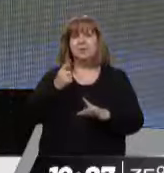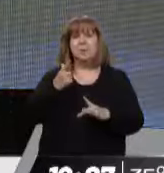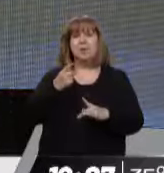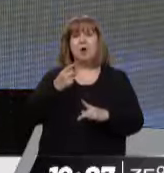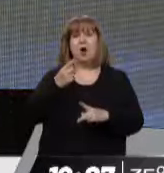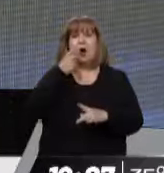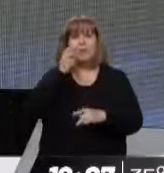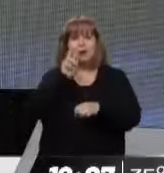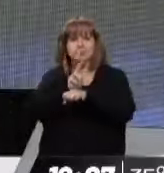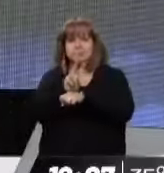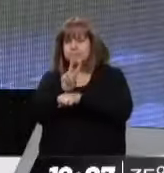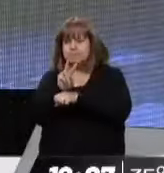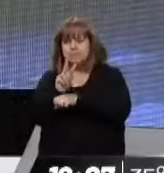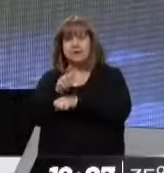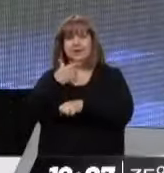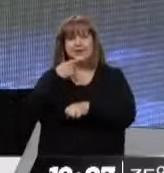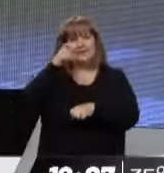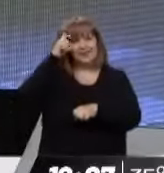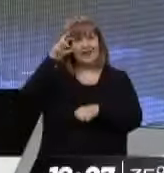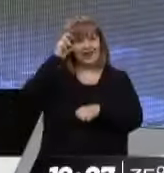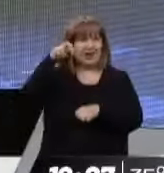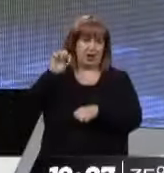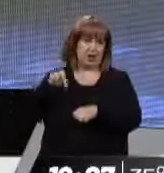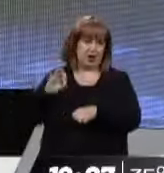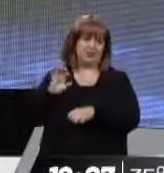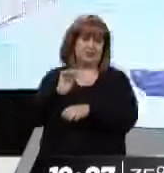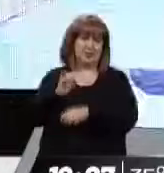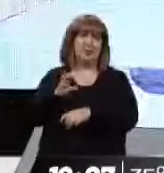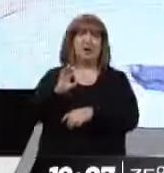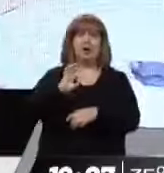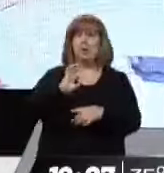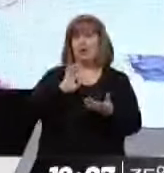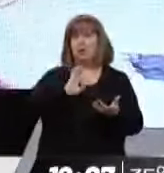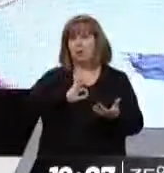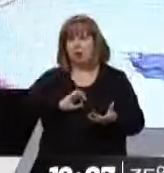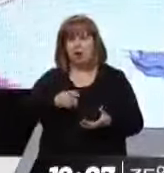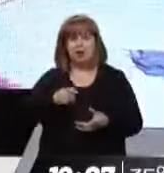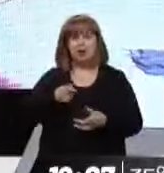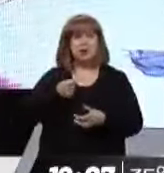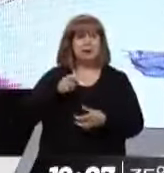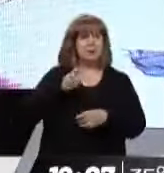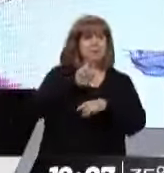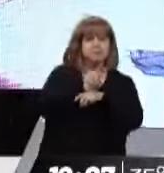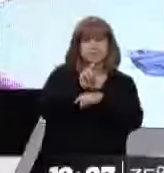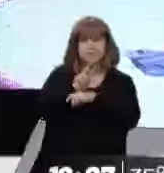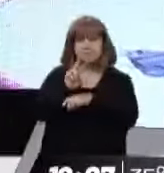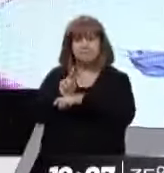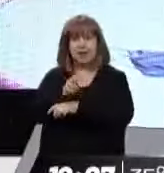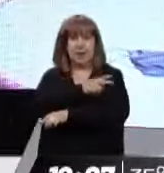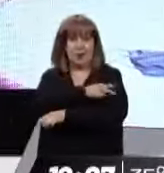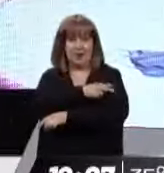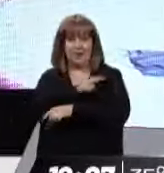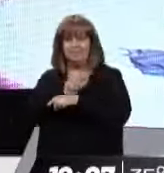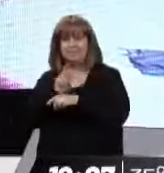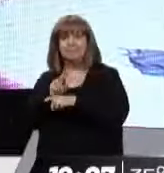Sereno tendría que saber qué fue lo que ocurrió o al menos brindar más detalles. Y por último, lo que agregan los investigadores es que se